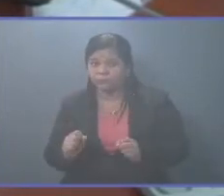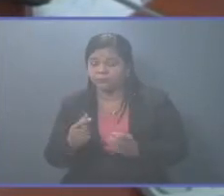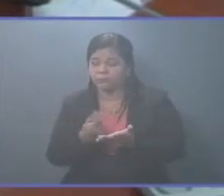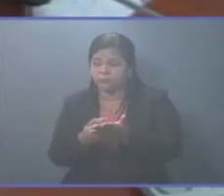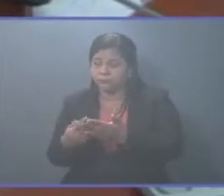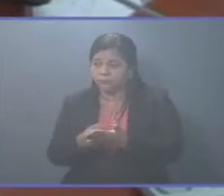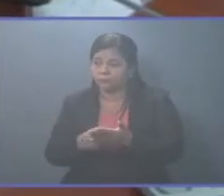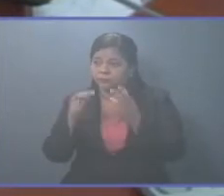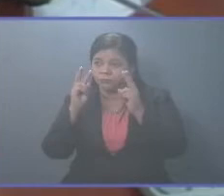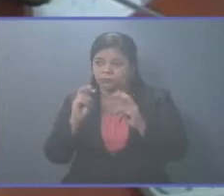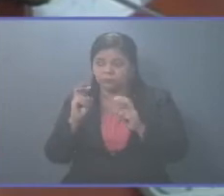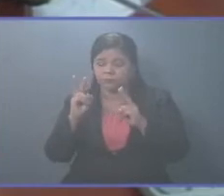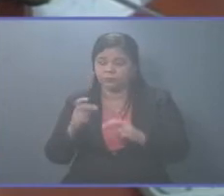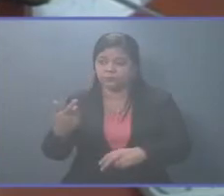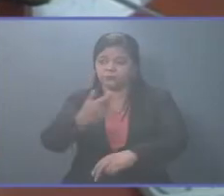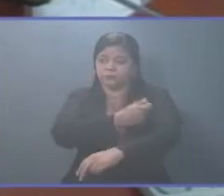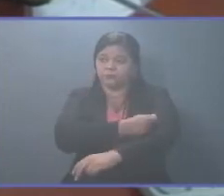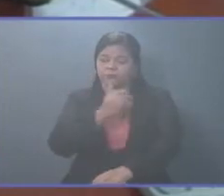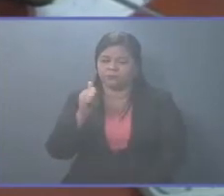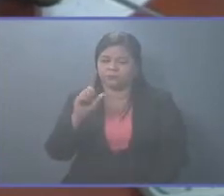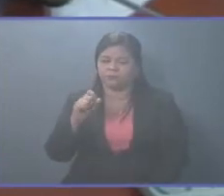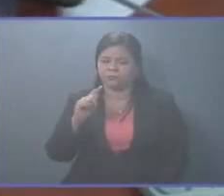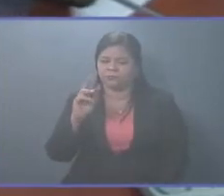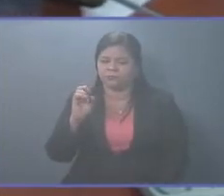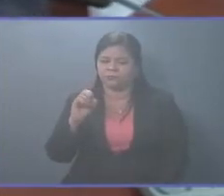de la vacuna de AstraZeneca.